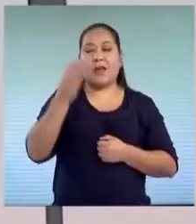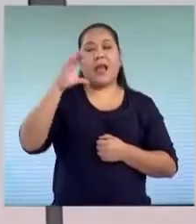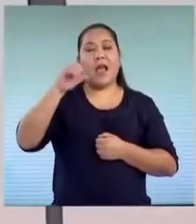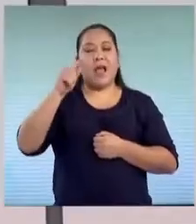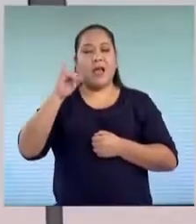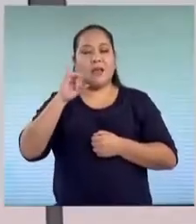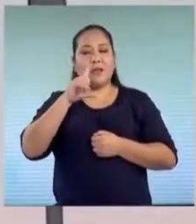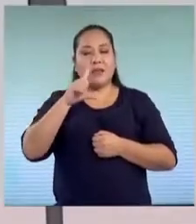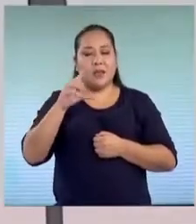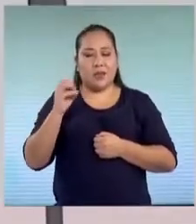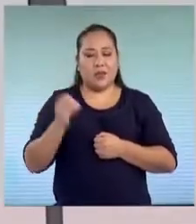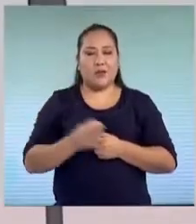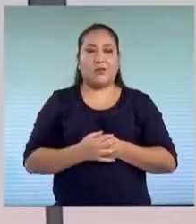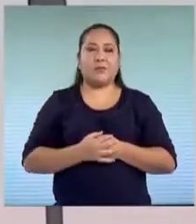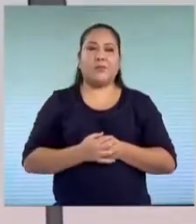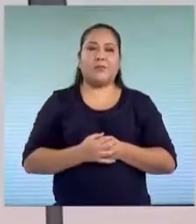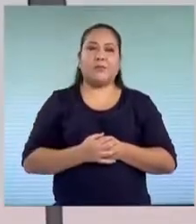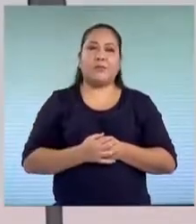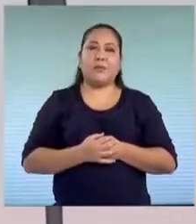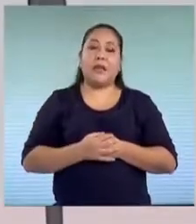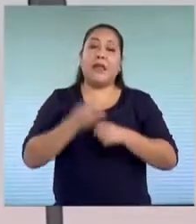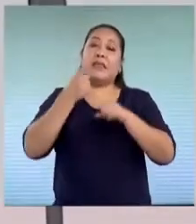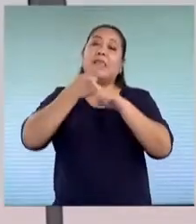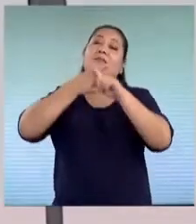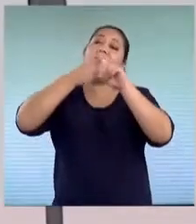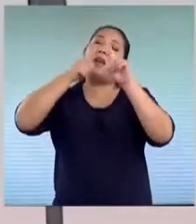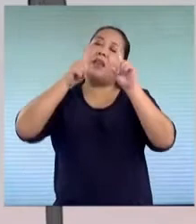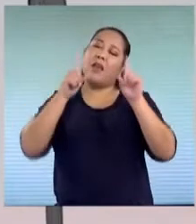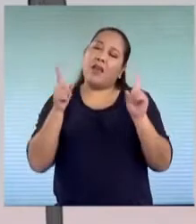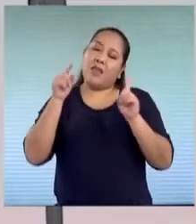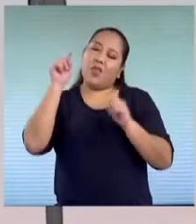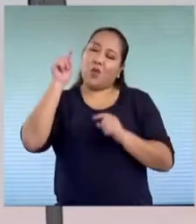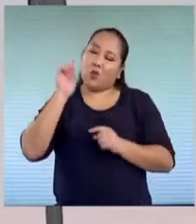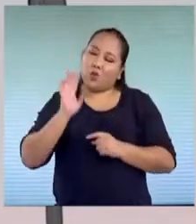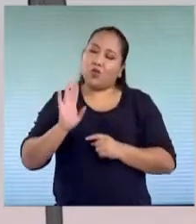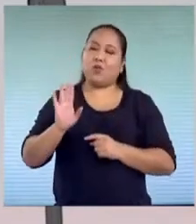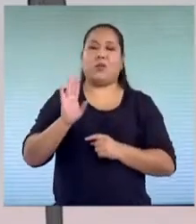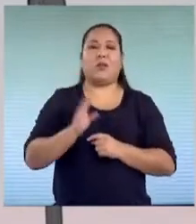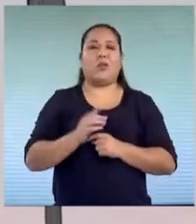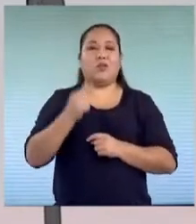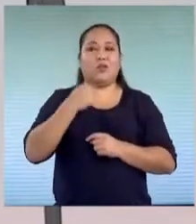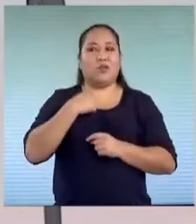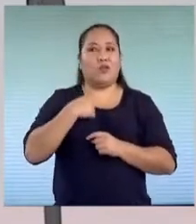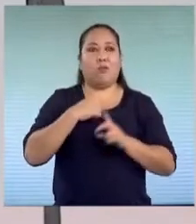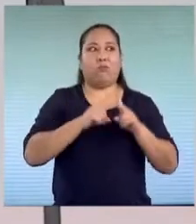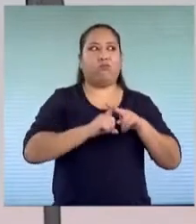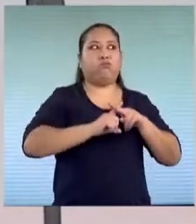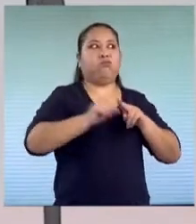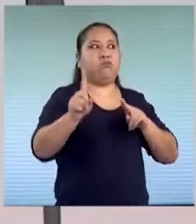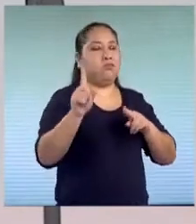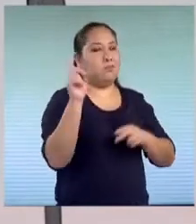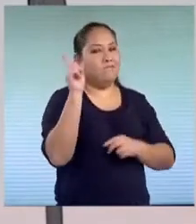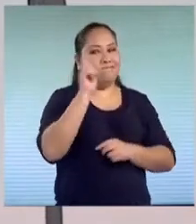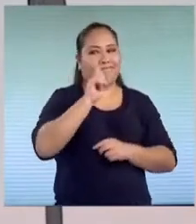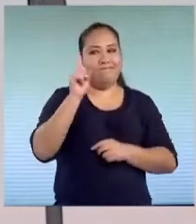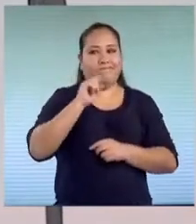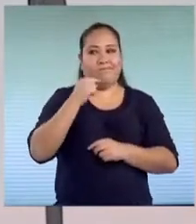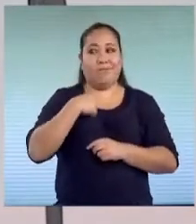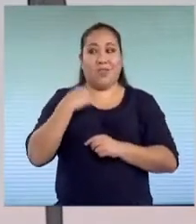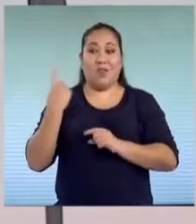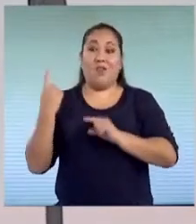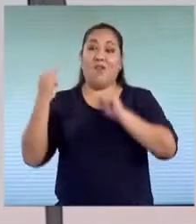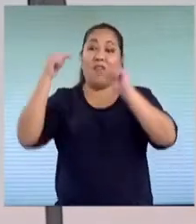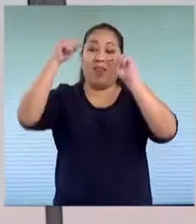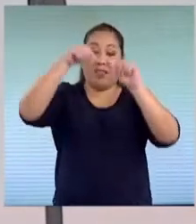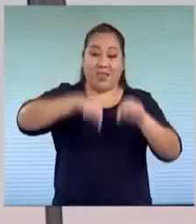Castillo, a diferencia de usted, yo no me corro. Y he tenido que